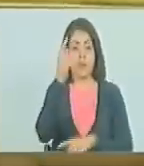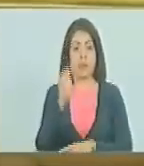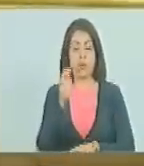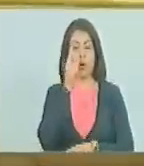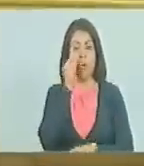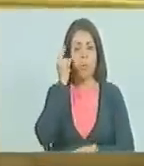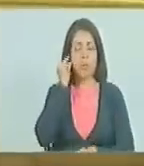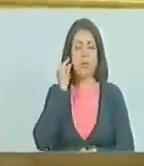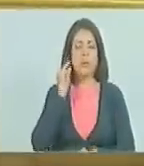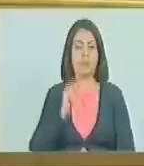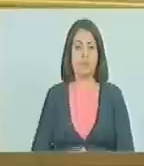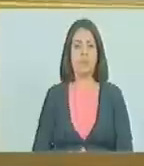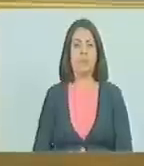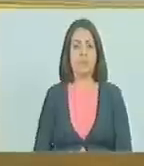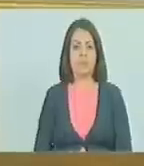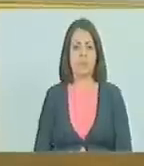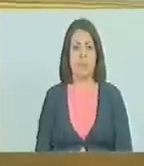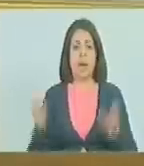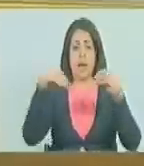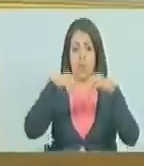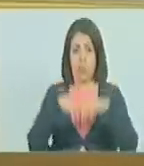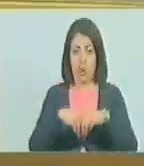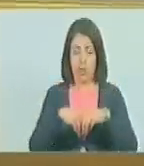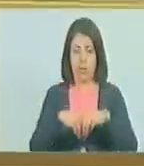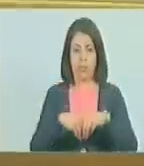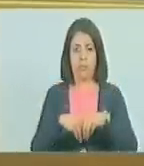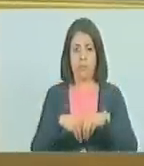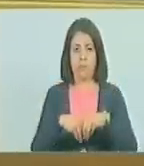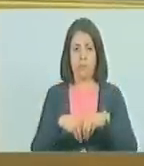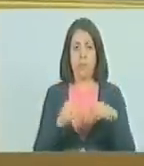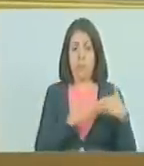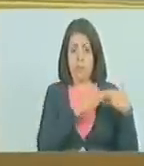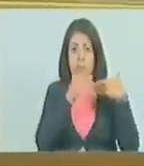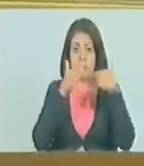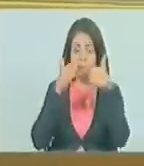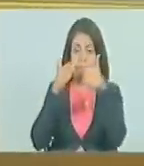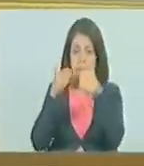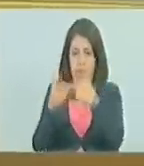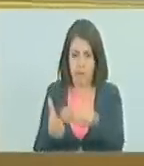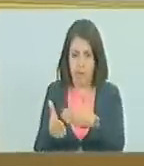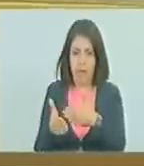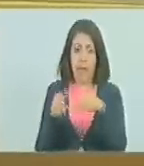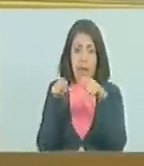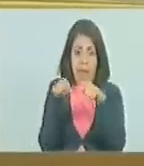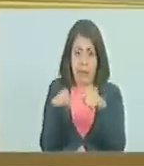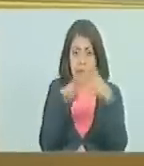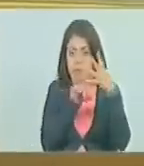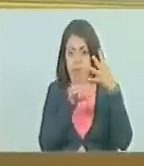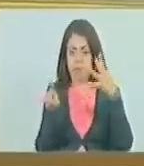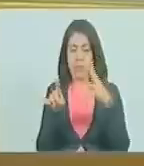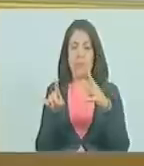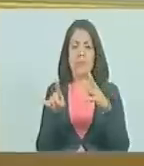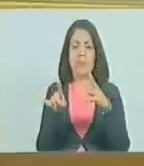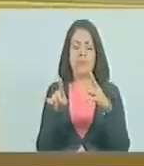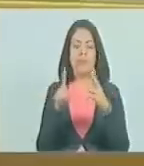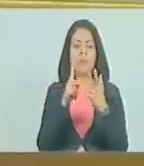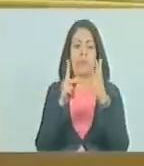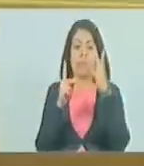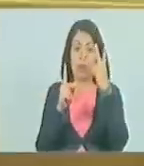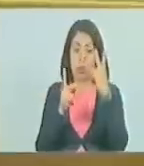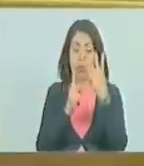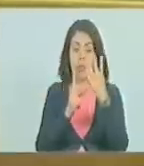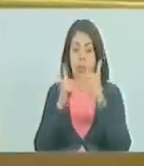diputadas y diputados que estén de acuerdo con posponer la discusión en